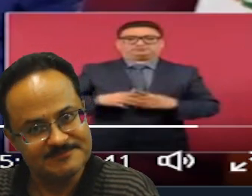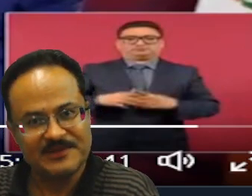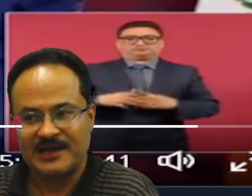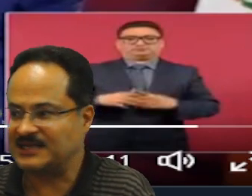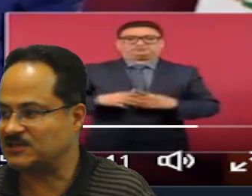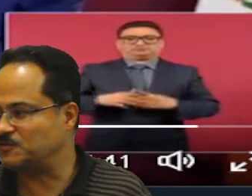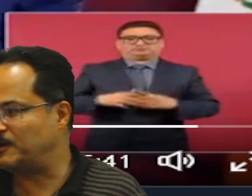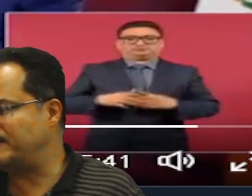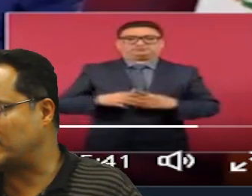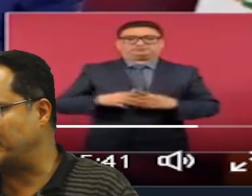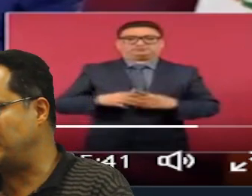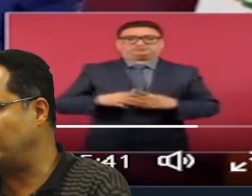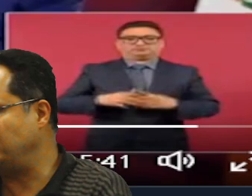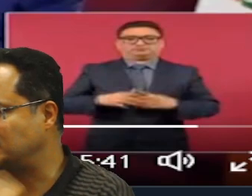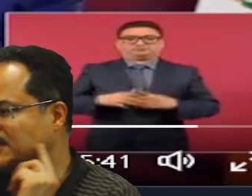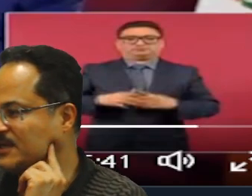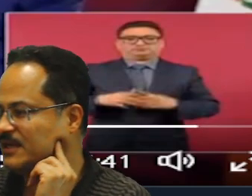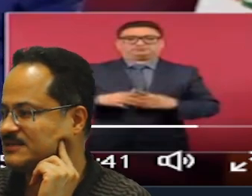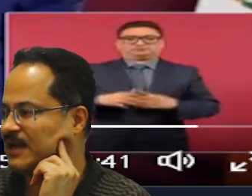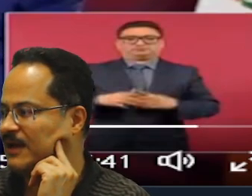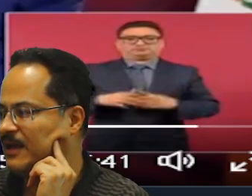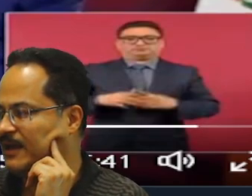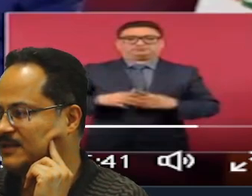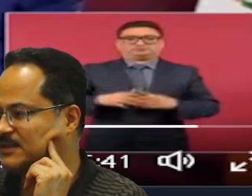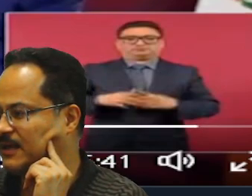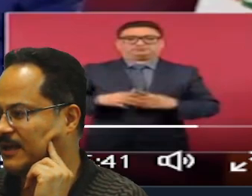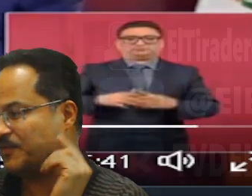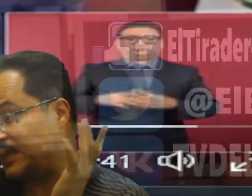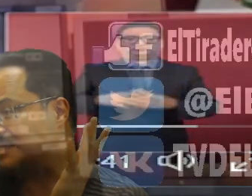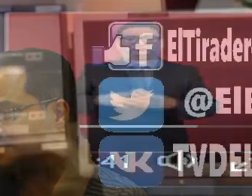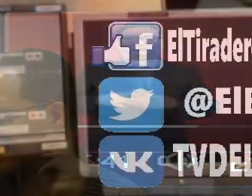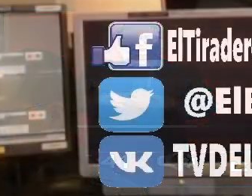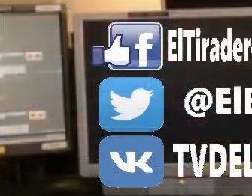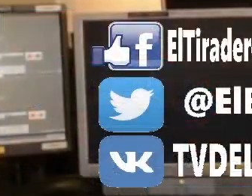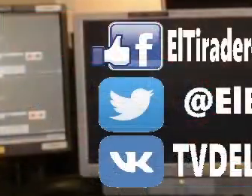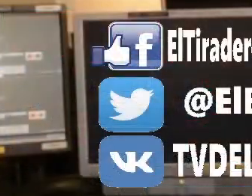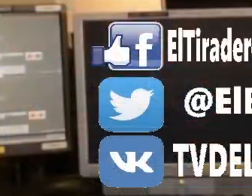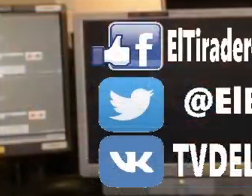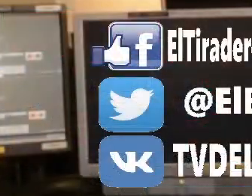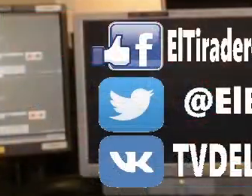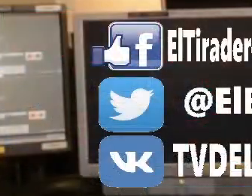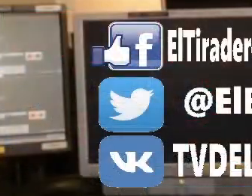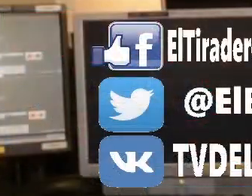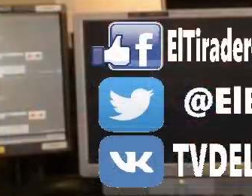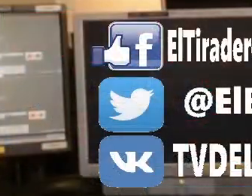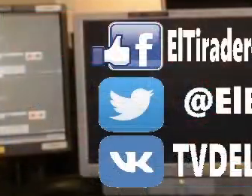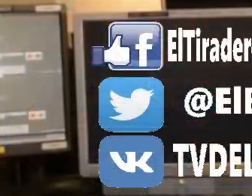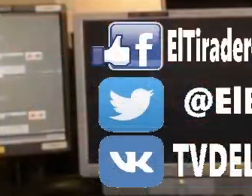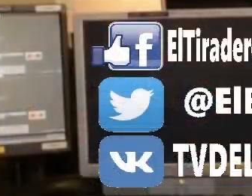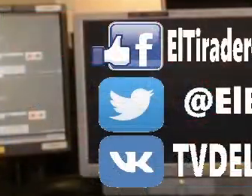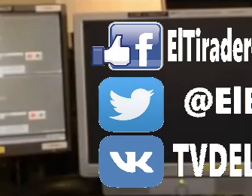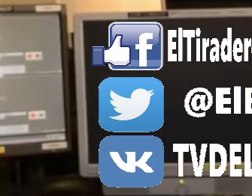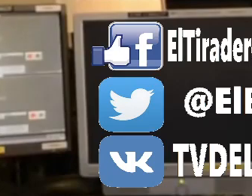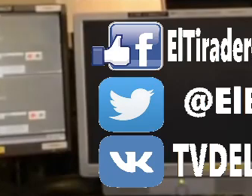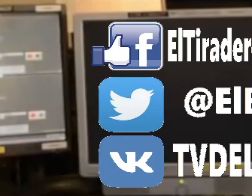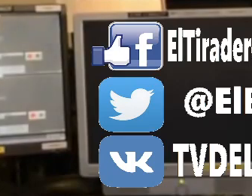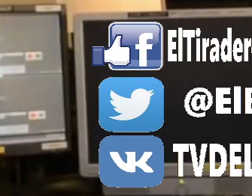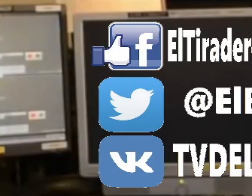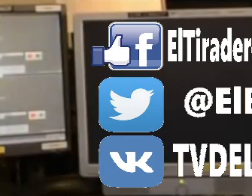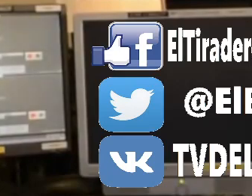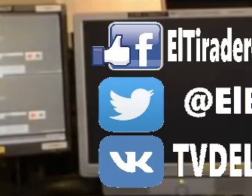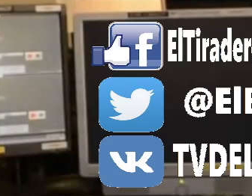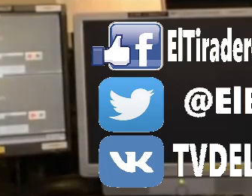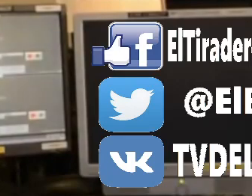gracias a todos por haberme acompañado amigos aquí en esta en este en esta cápsula sí de Los invito a que estén pendientes dejen